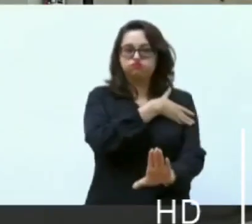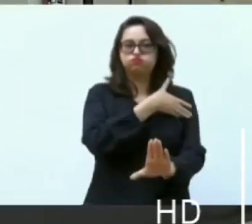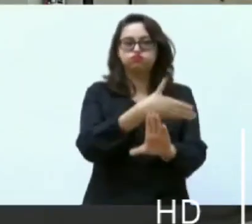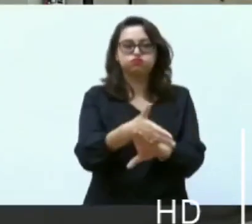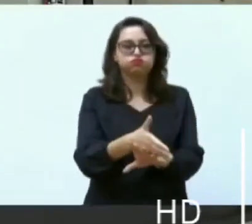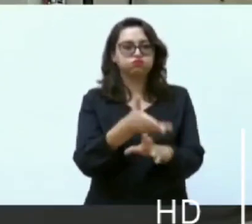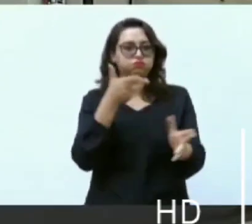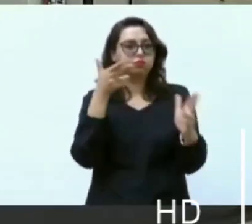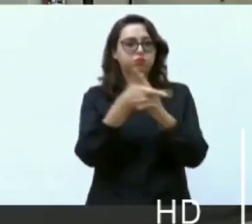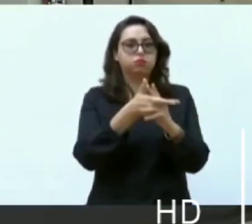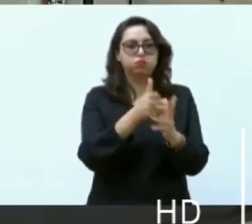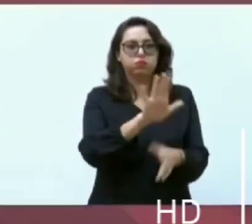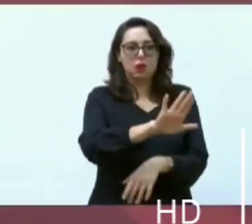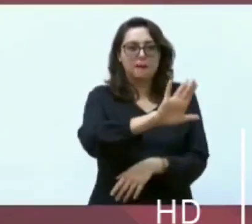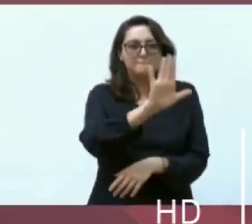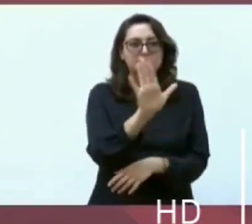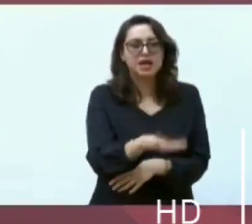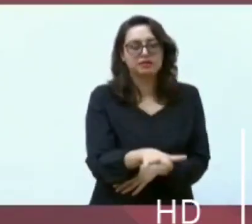en